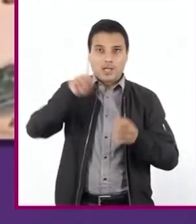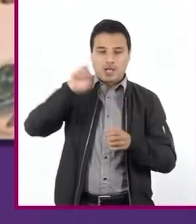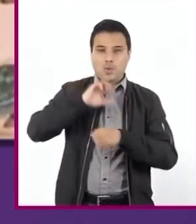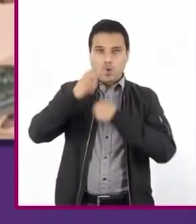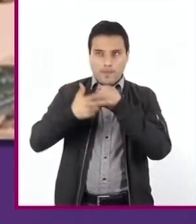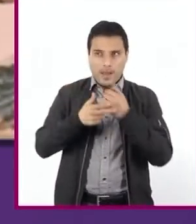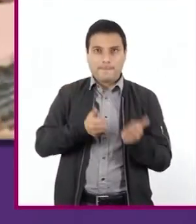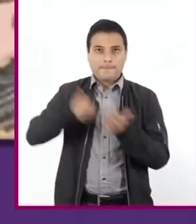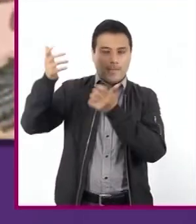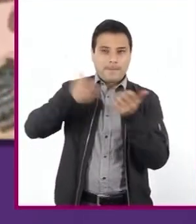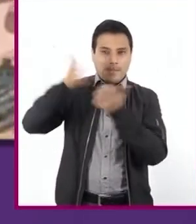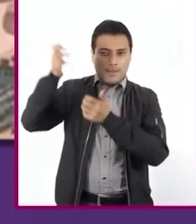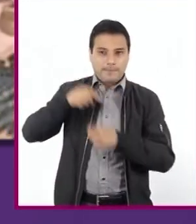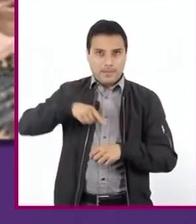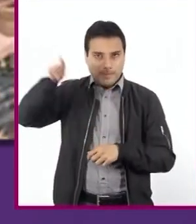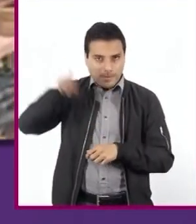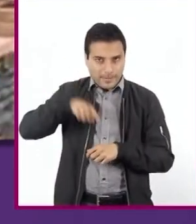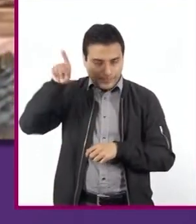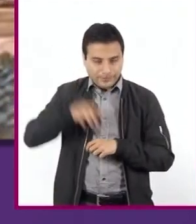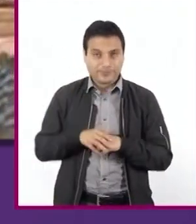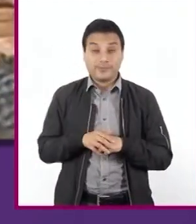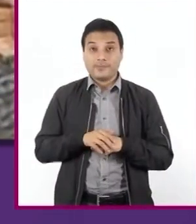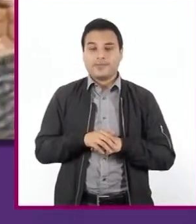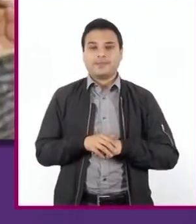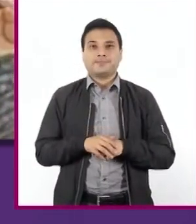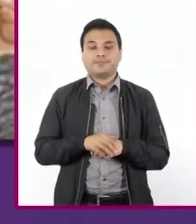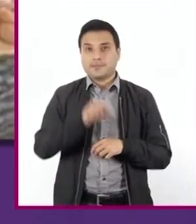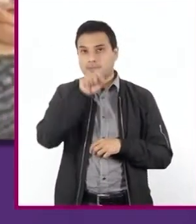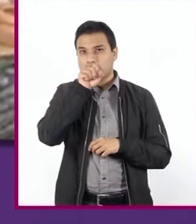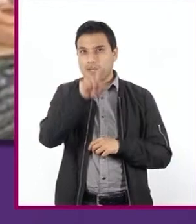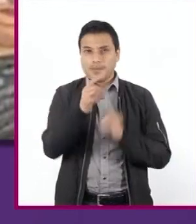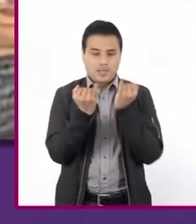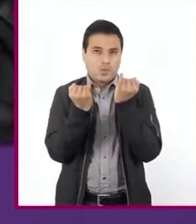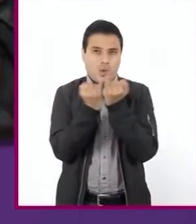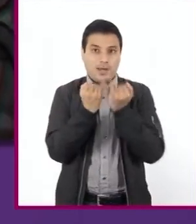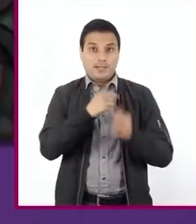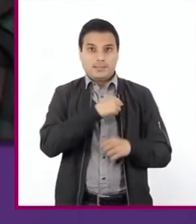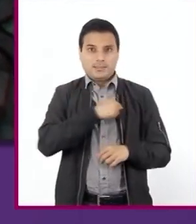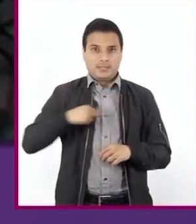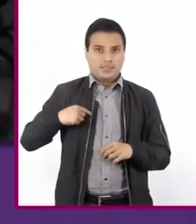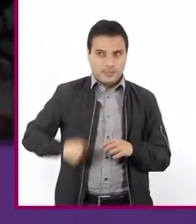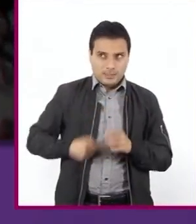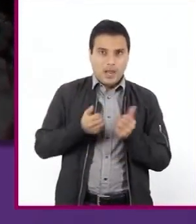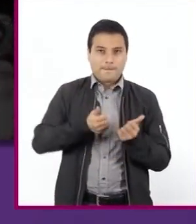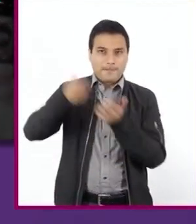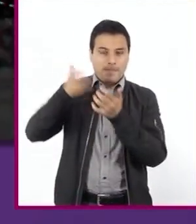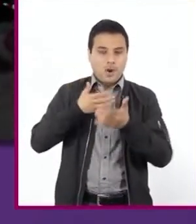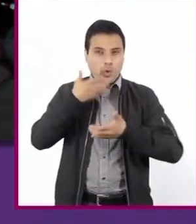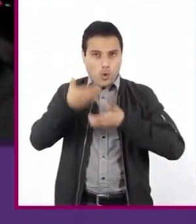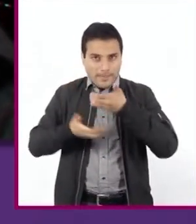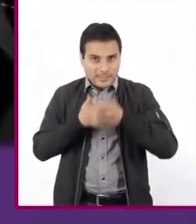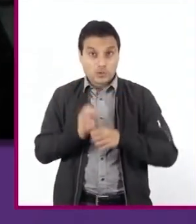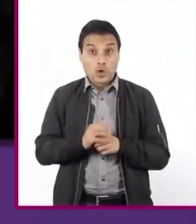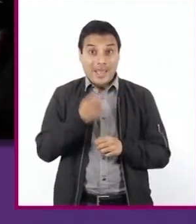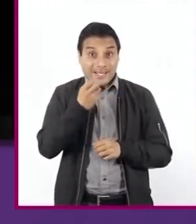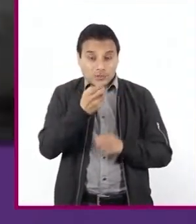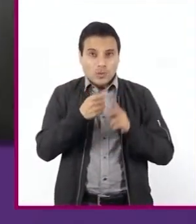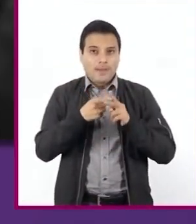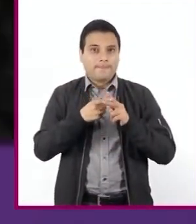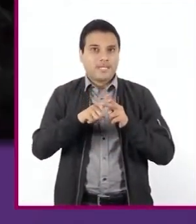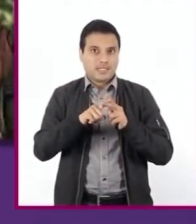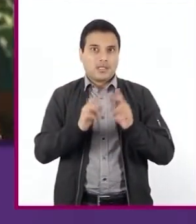través de España y con el Extremo Oriente a través de China, que de alguna manera podemos hablar de una primera etapa de